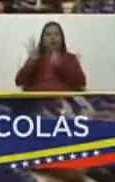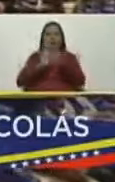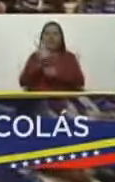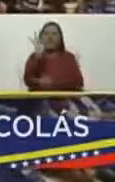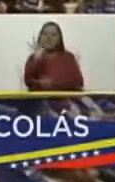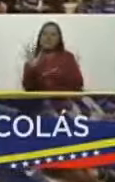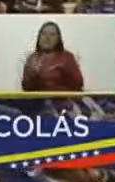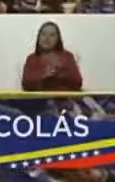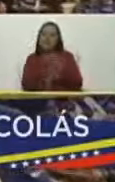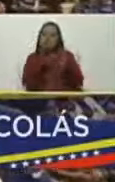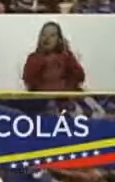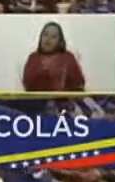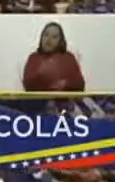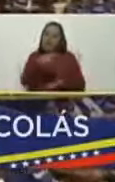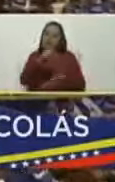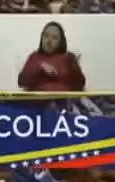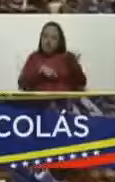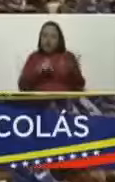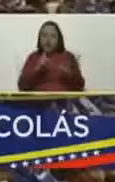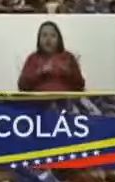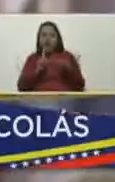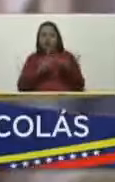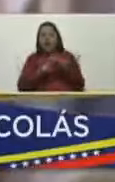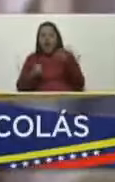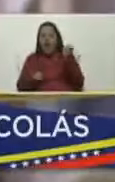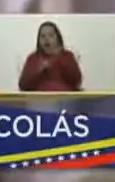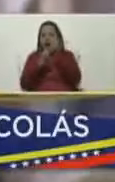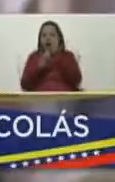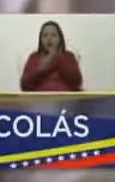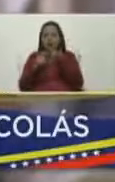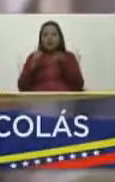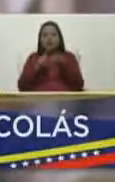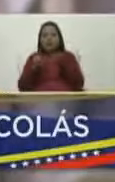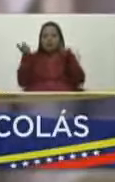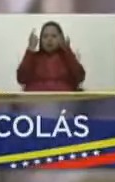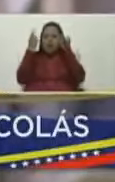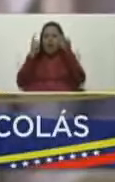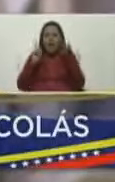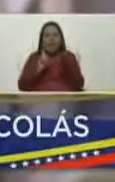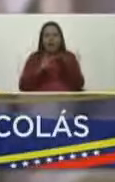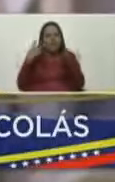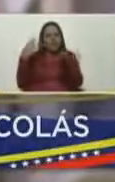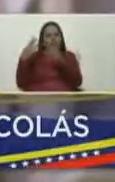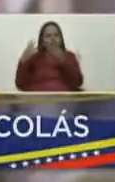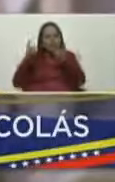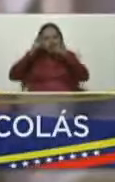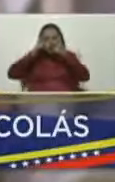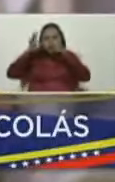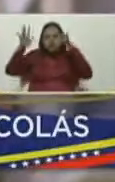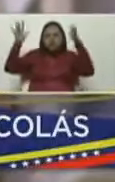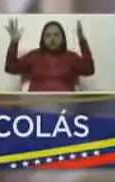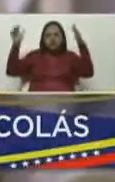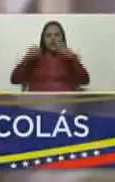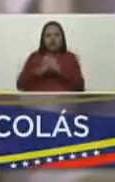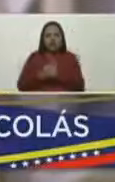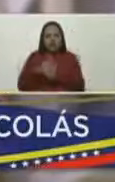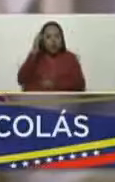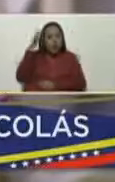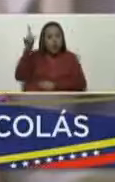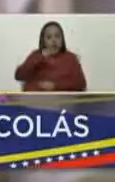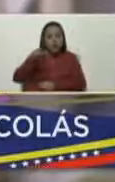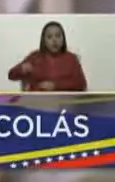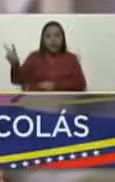de formalización, de financiamiento y de feria permitieran la expansión de los sueños de los venezolanos y de las